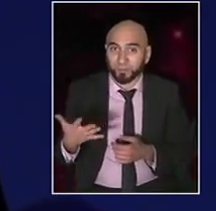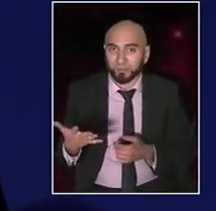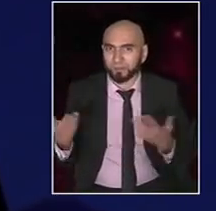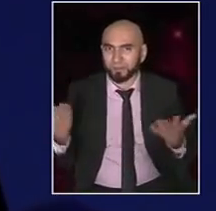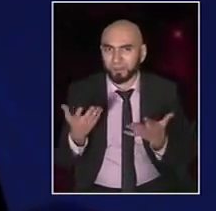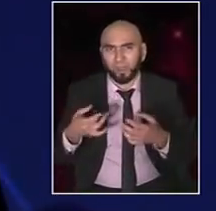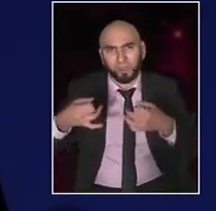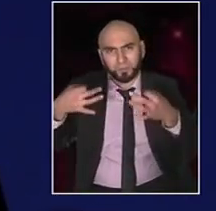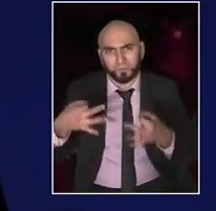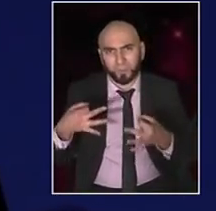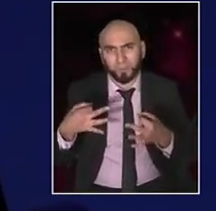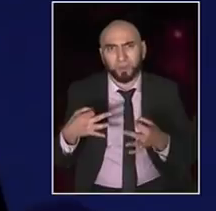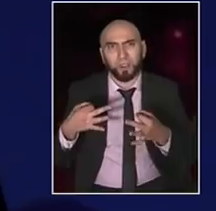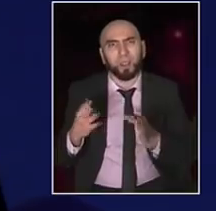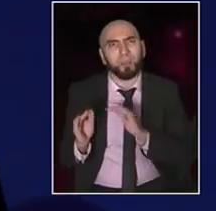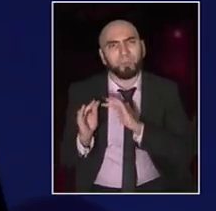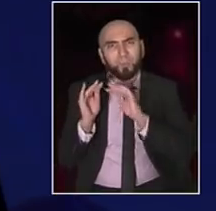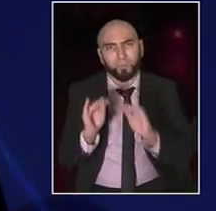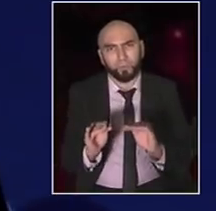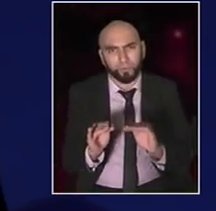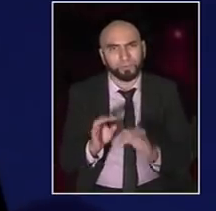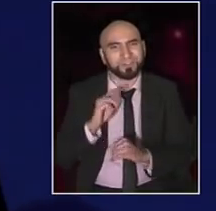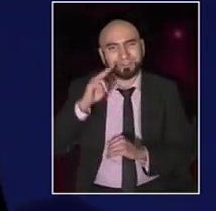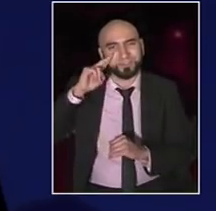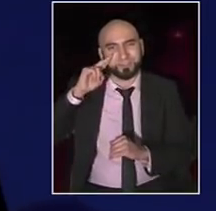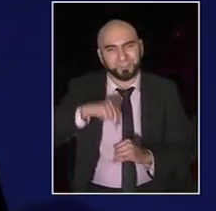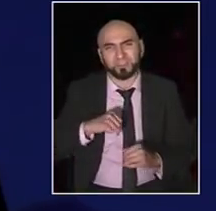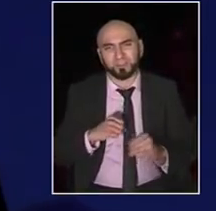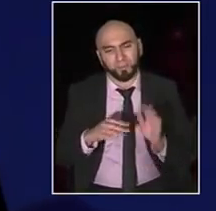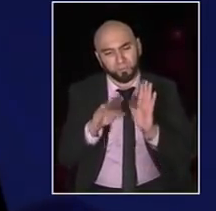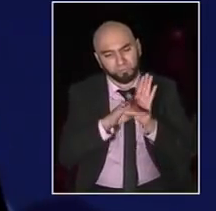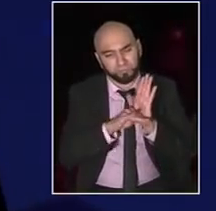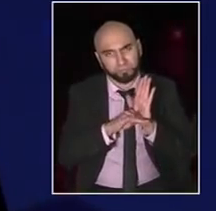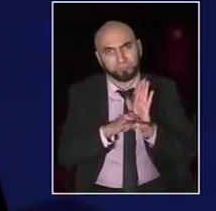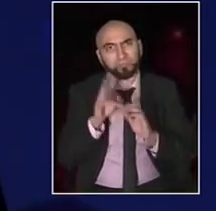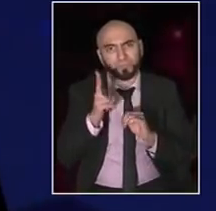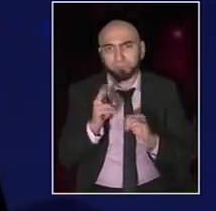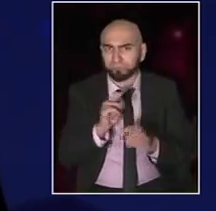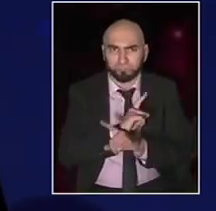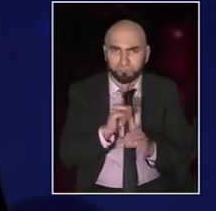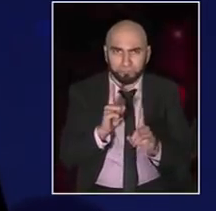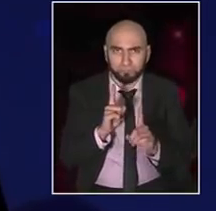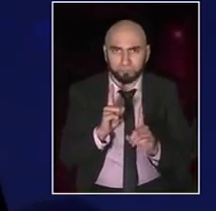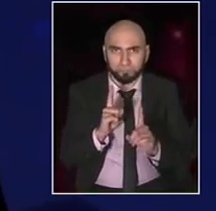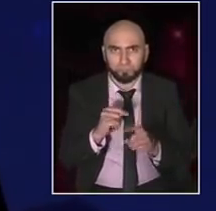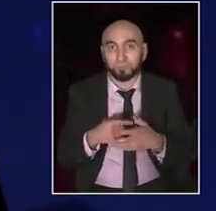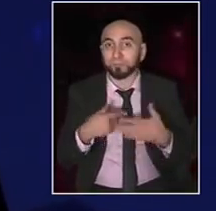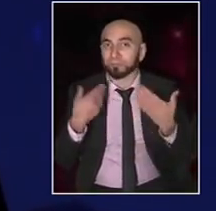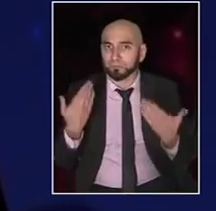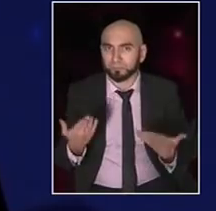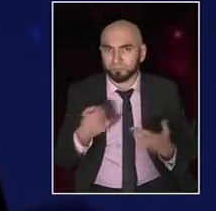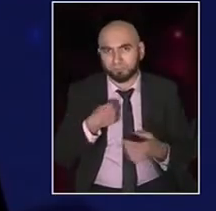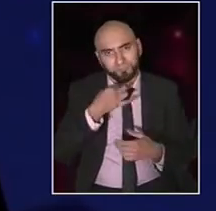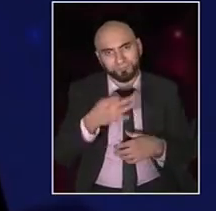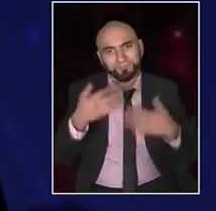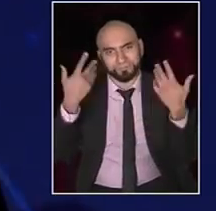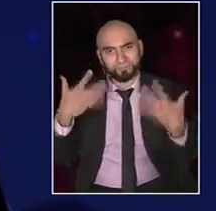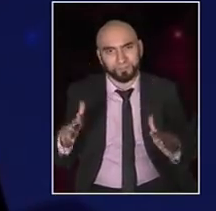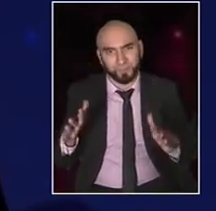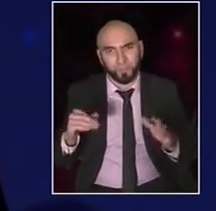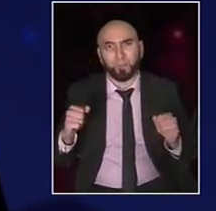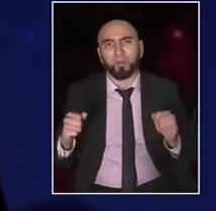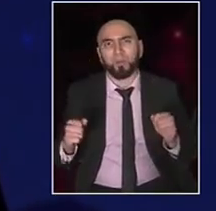sin restricciones del quehacer de quienes se dedican a generar conocimiento, pues ello, como ya lo he mencionado, es